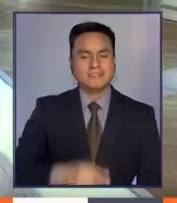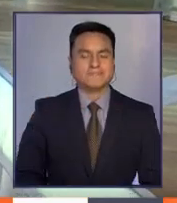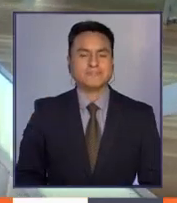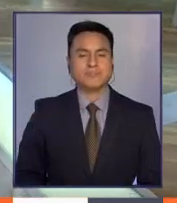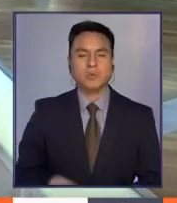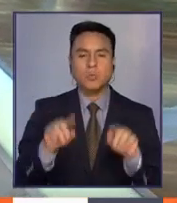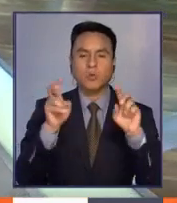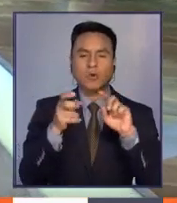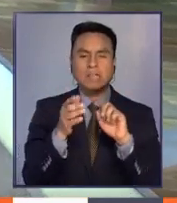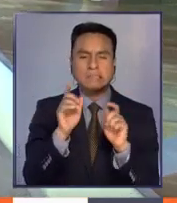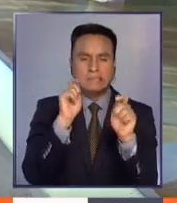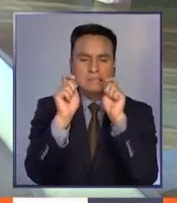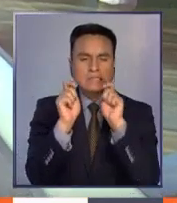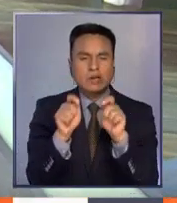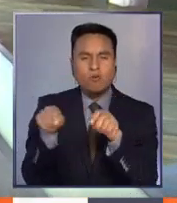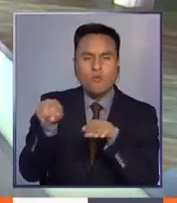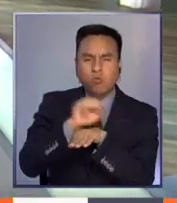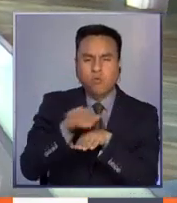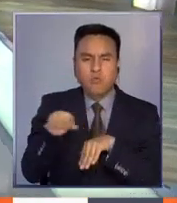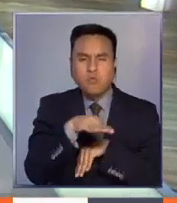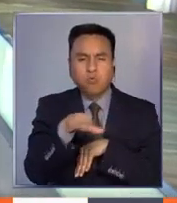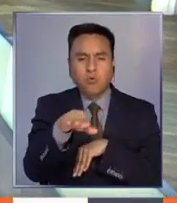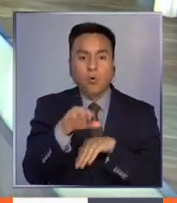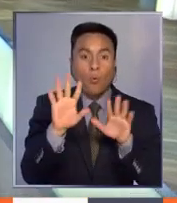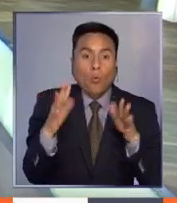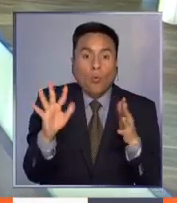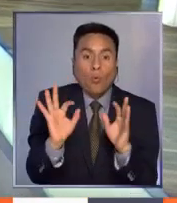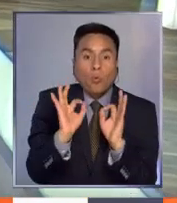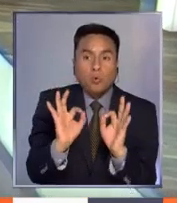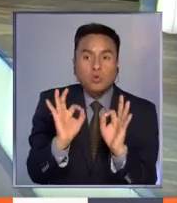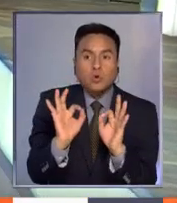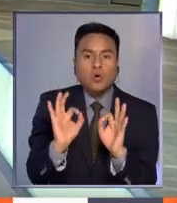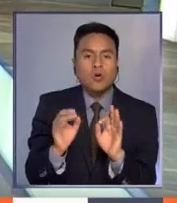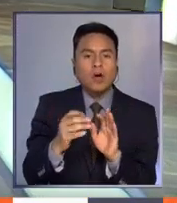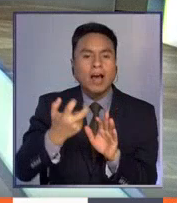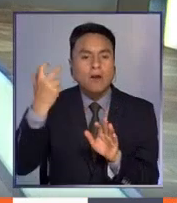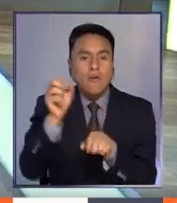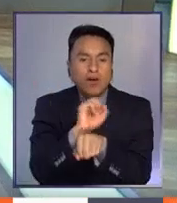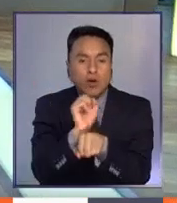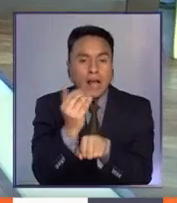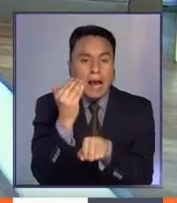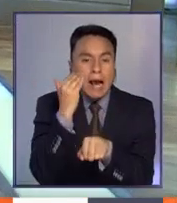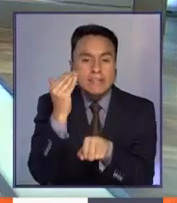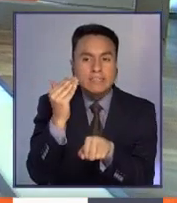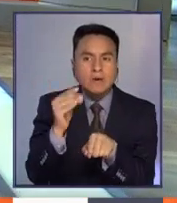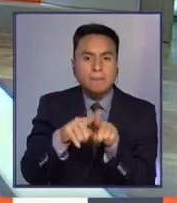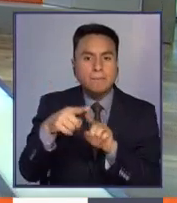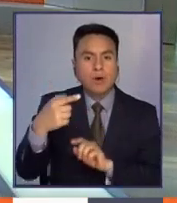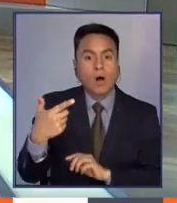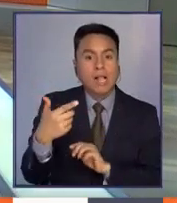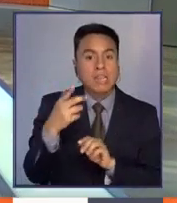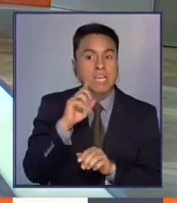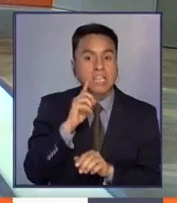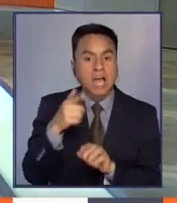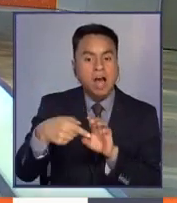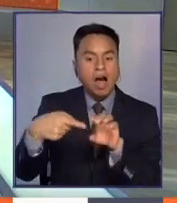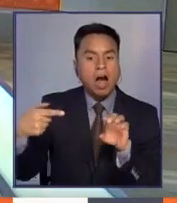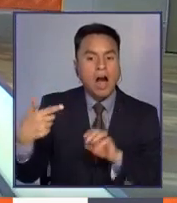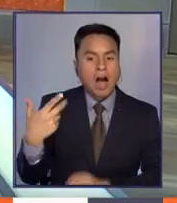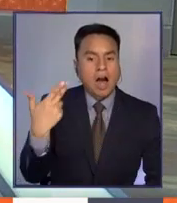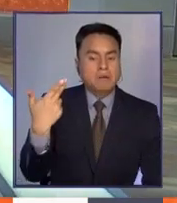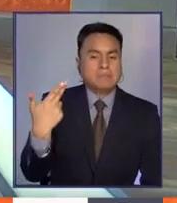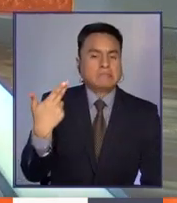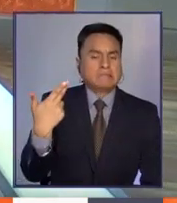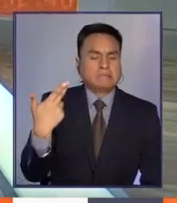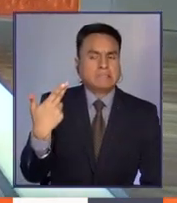Con una arriesgada maniobra, un conductor logró impedir el robo de su vehículo mientras era apuntado con un arma por delincuentes que